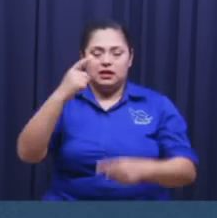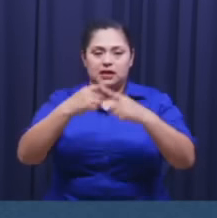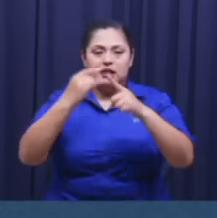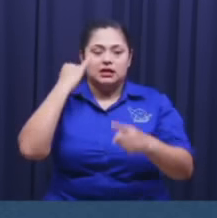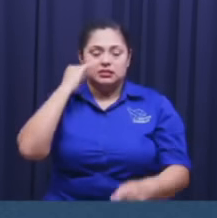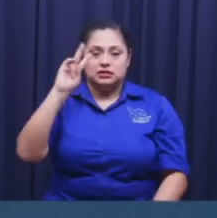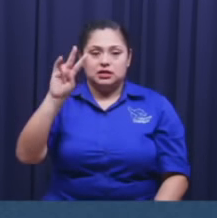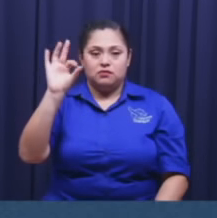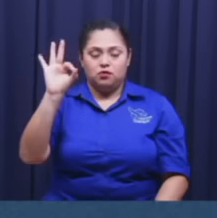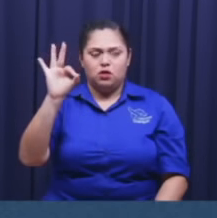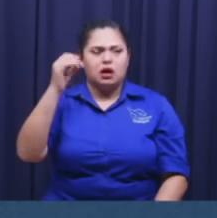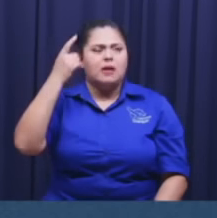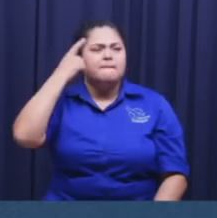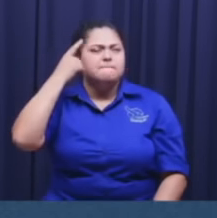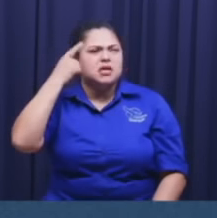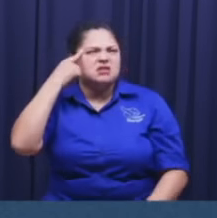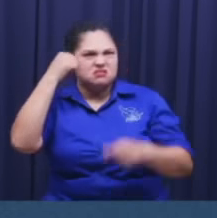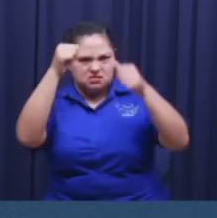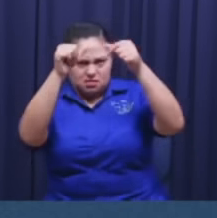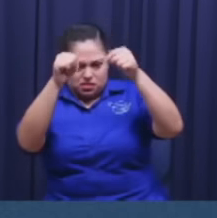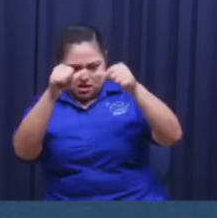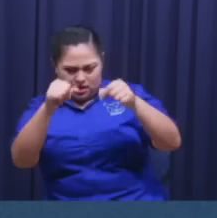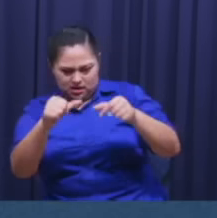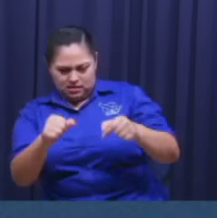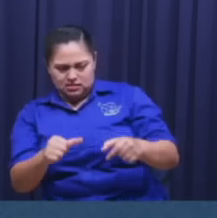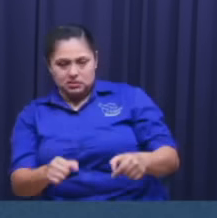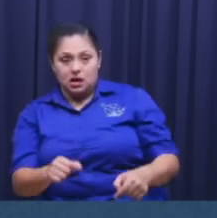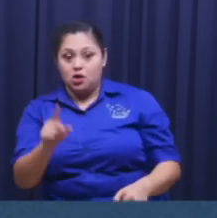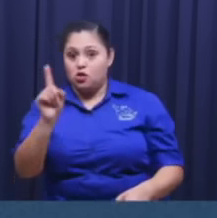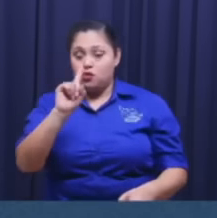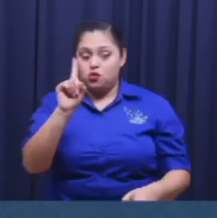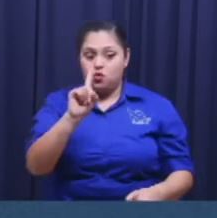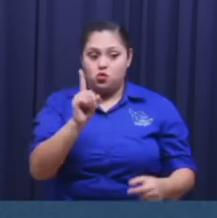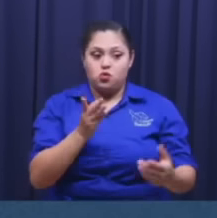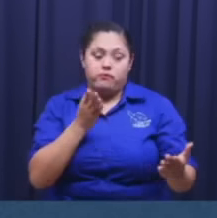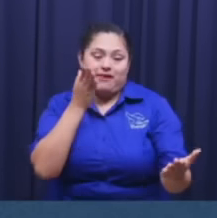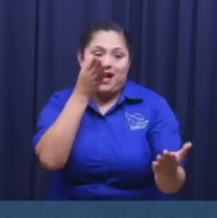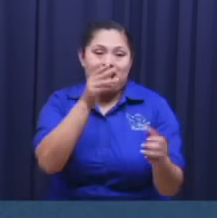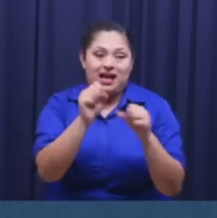Reflexiona, analiza, no se va de boca.